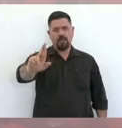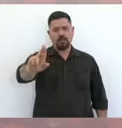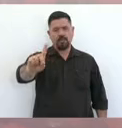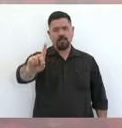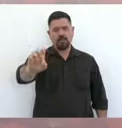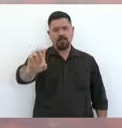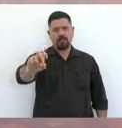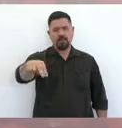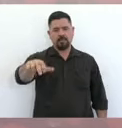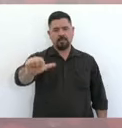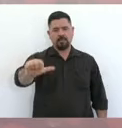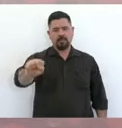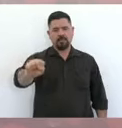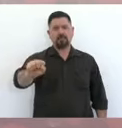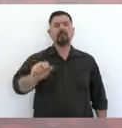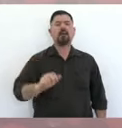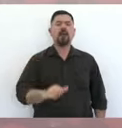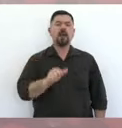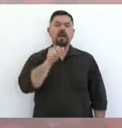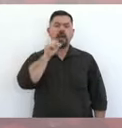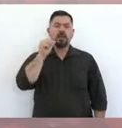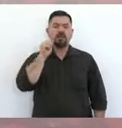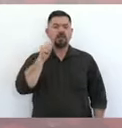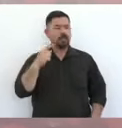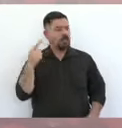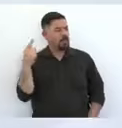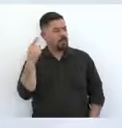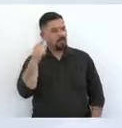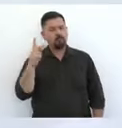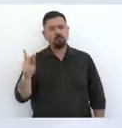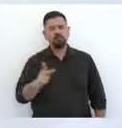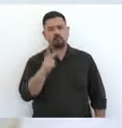fuimos a Mesa Colorada,